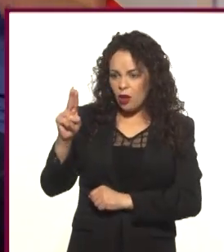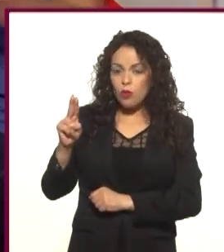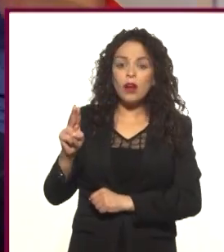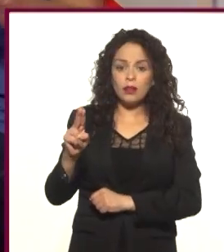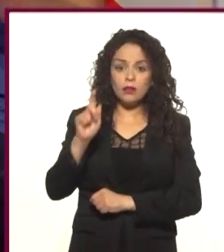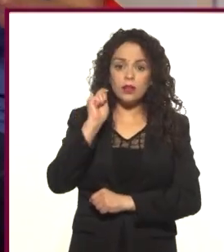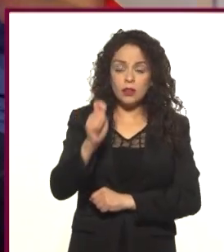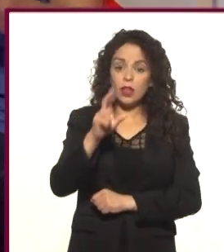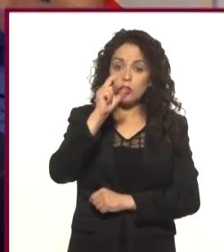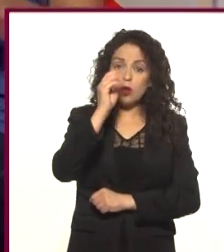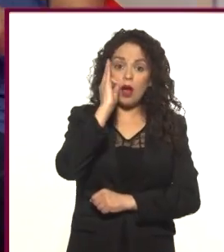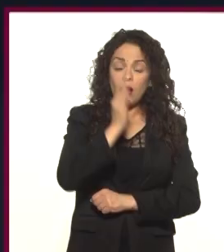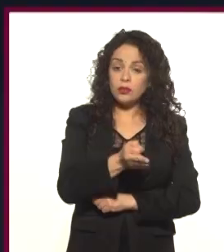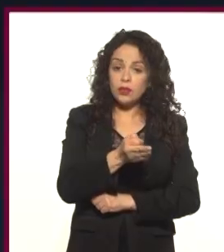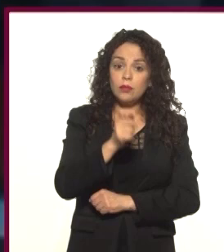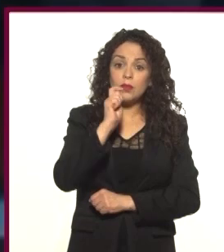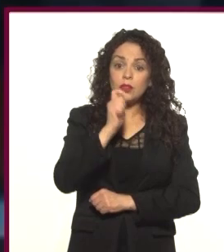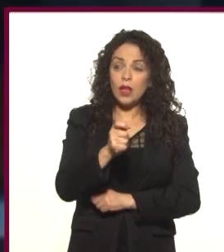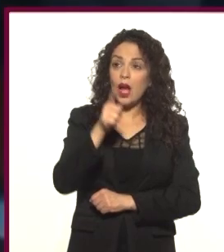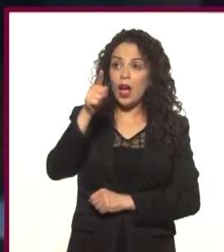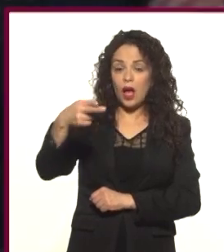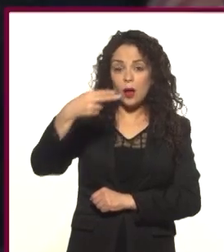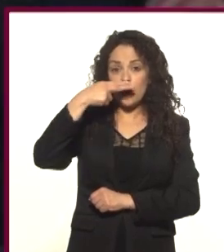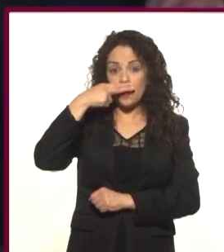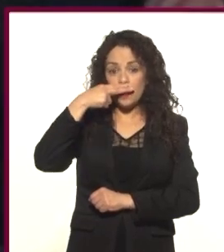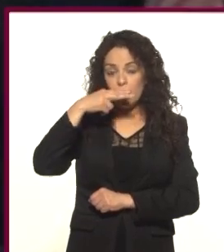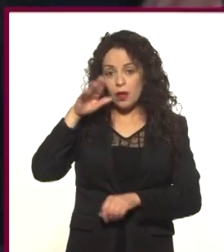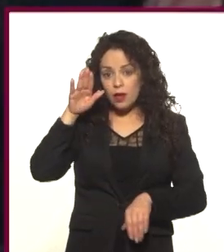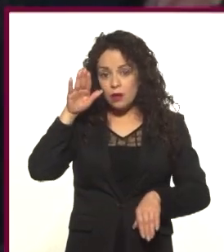opusiera abiertamente a los nazis. No entiendo. Yo sí.